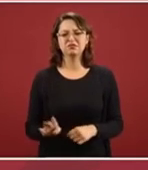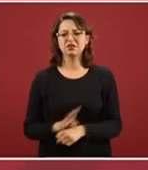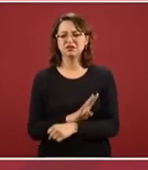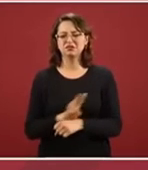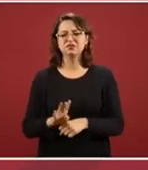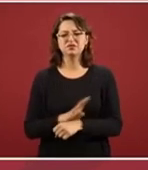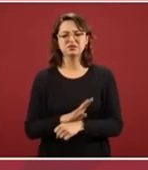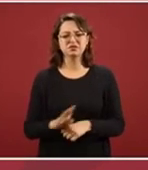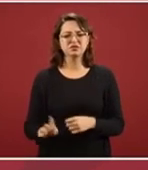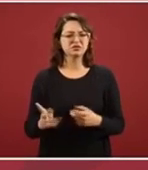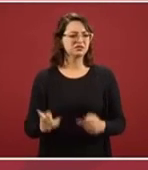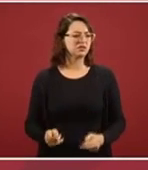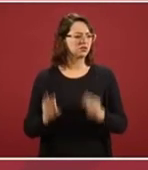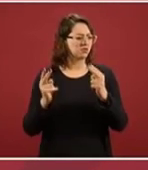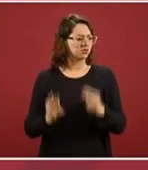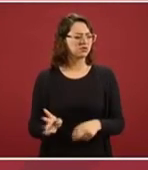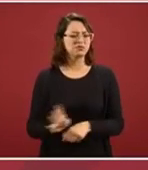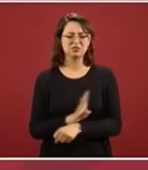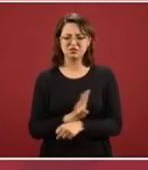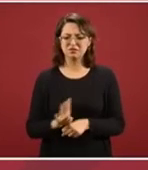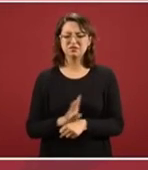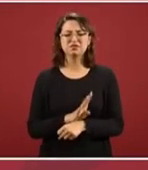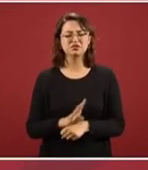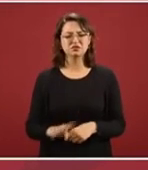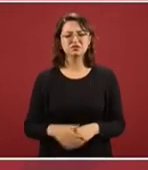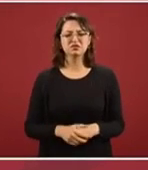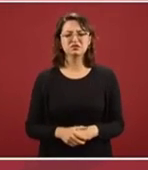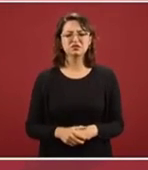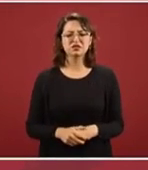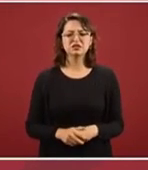conviene a los comerciantes, que haya